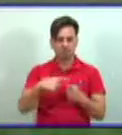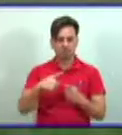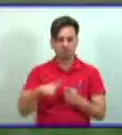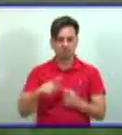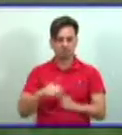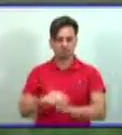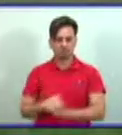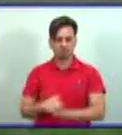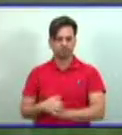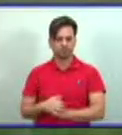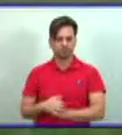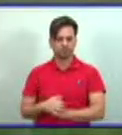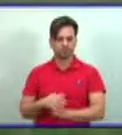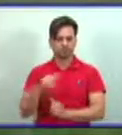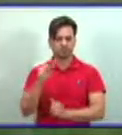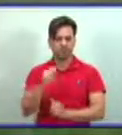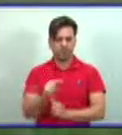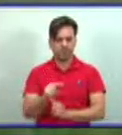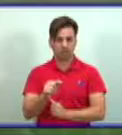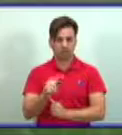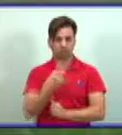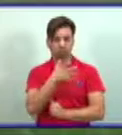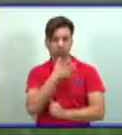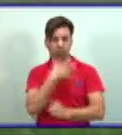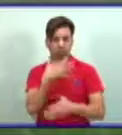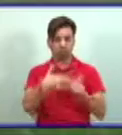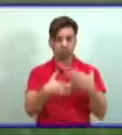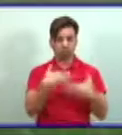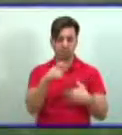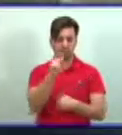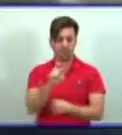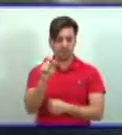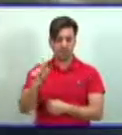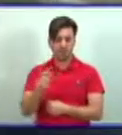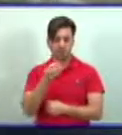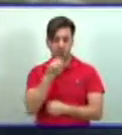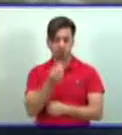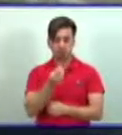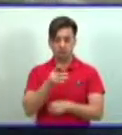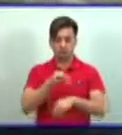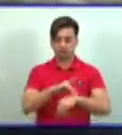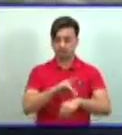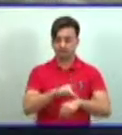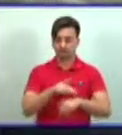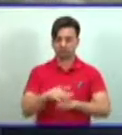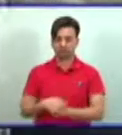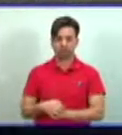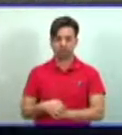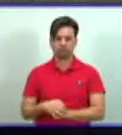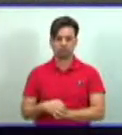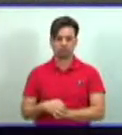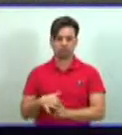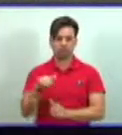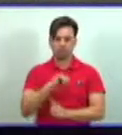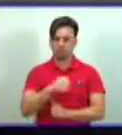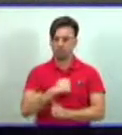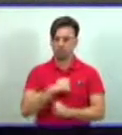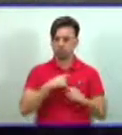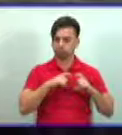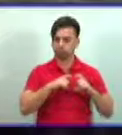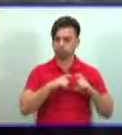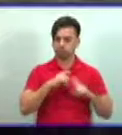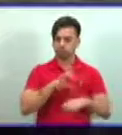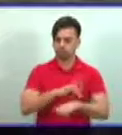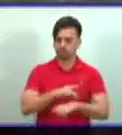contaminación atmosférica eleva el riesgo de una persona de padecer estas enfermedades, así como afecciones cardiovasculares y